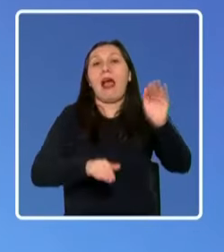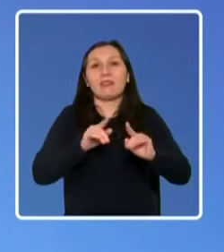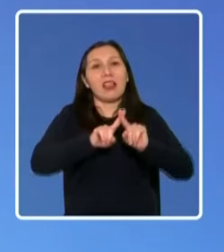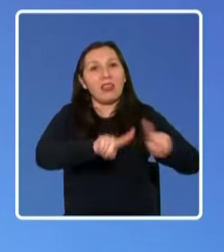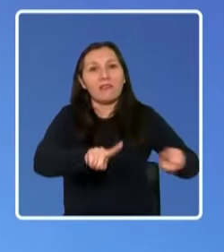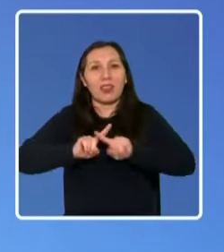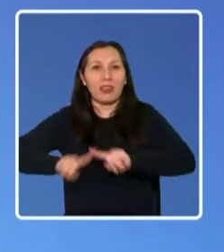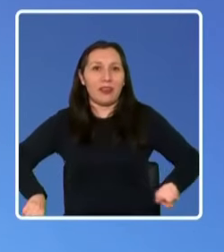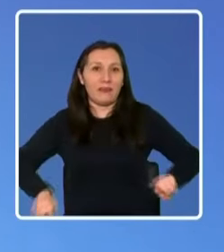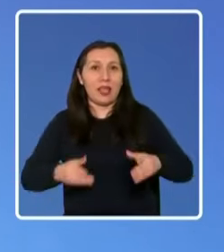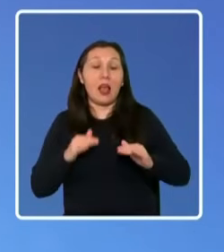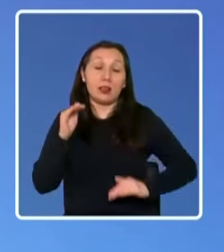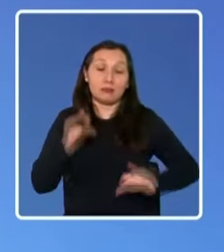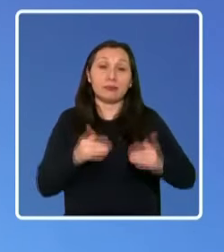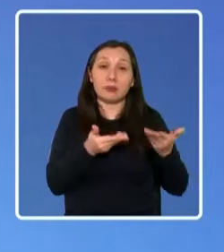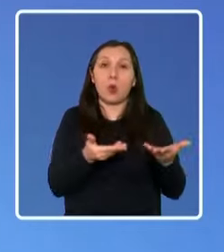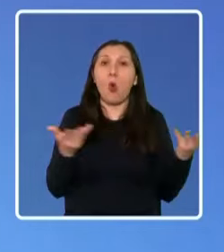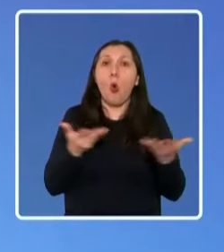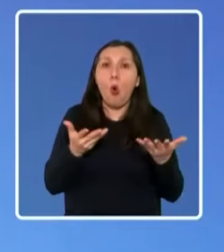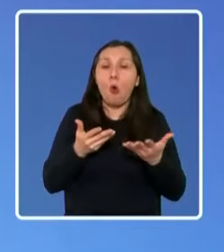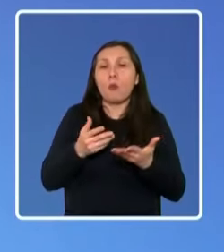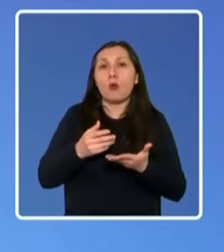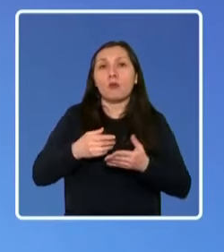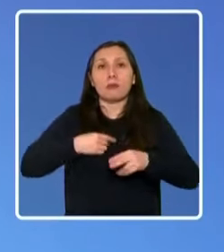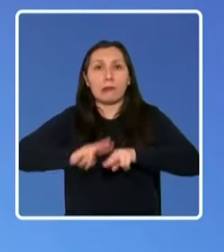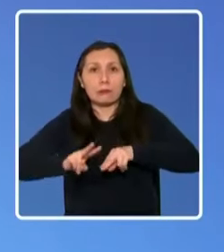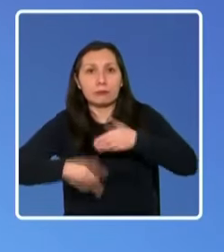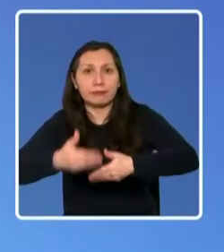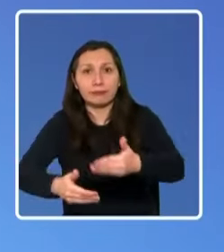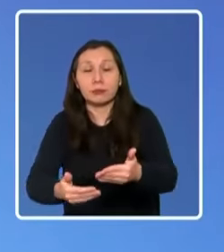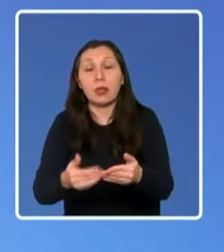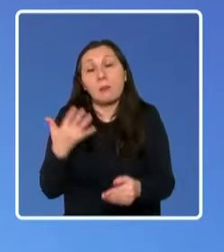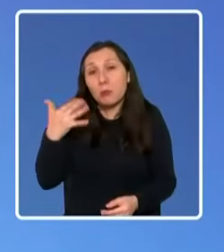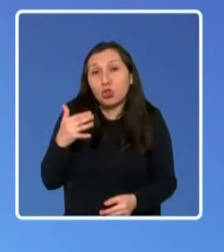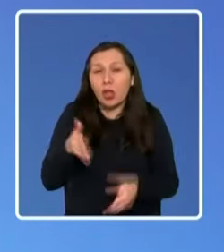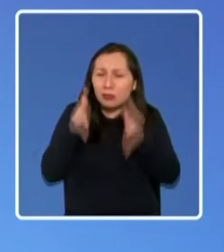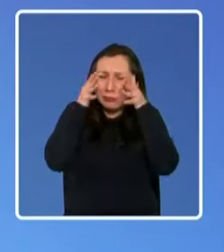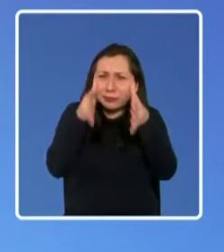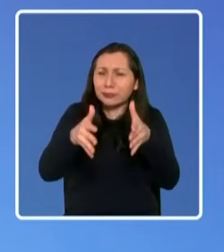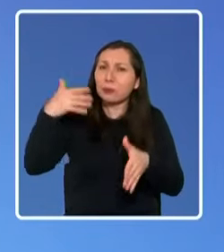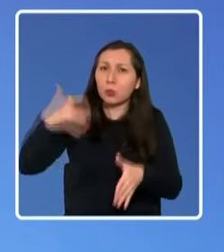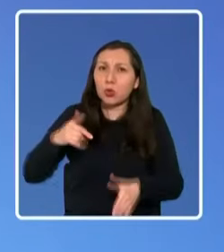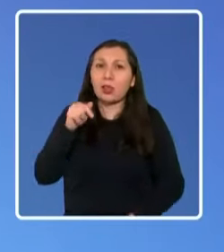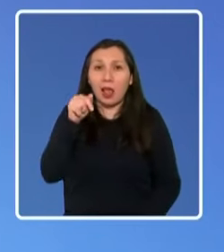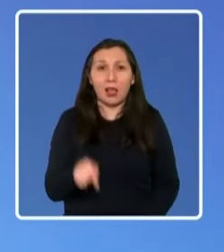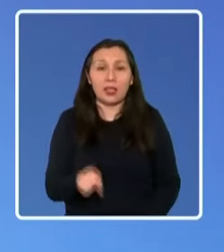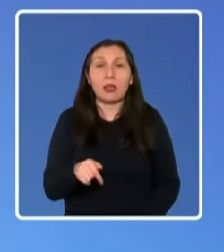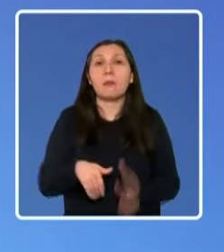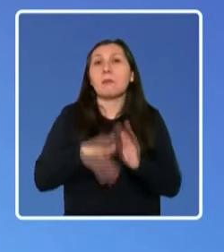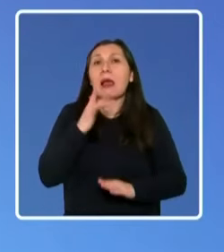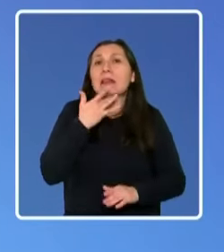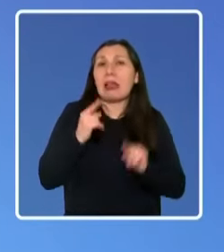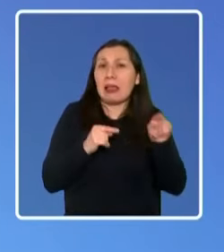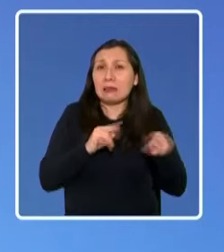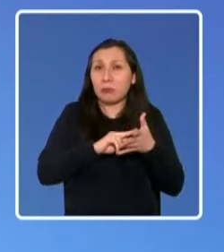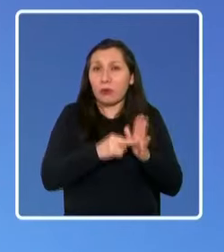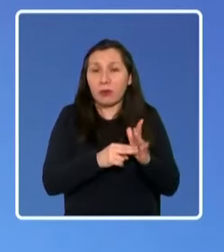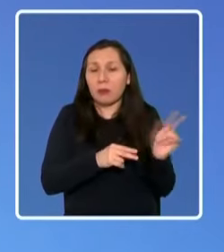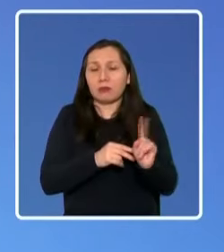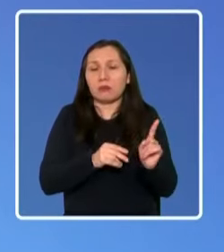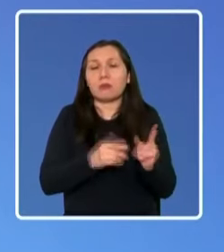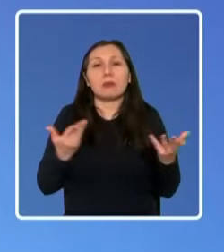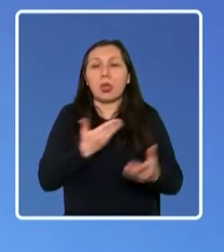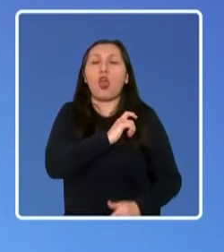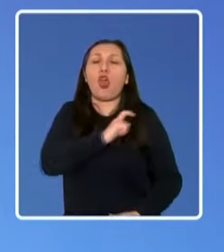diferencias respecto a cómo abordarlo. Pero lo importante y el foco central, insisto, más que aquello, es que